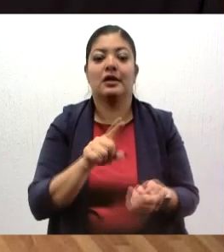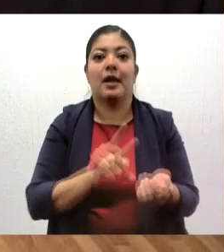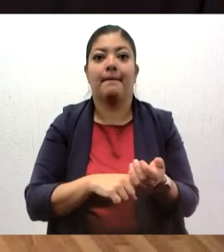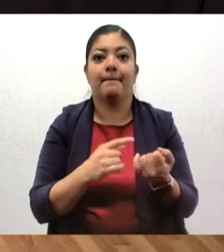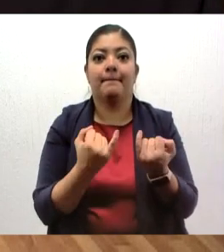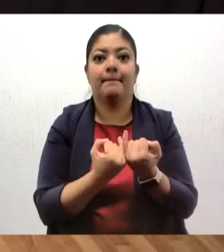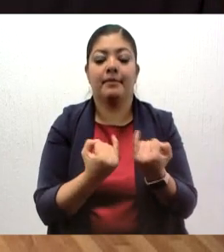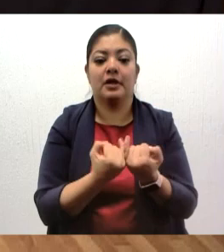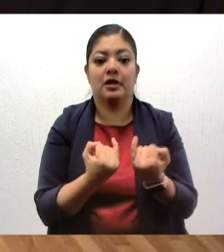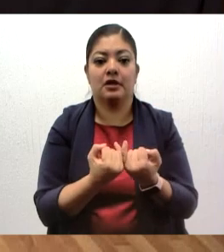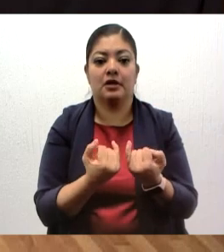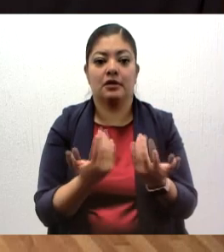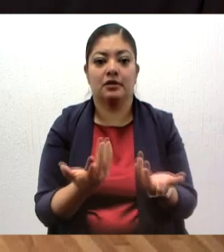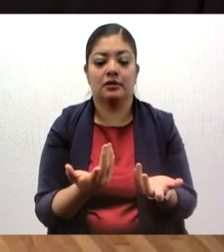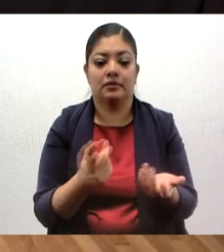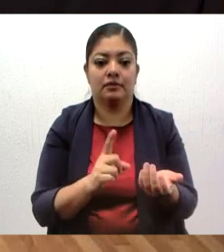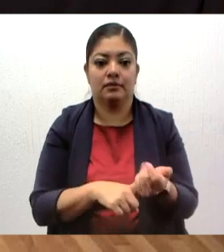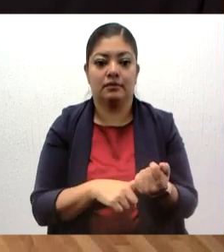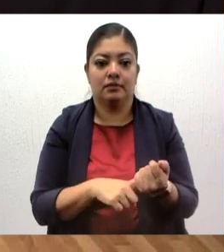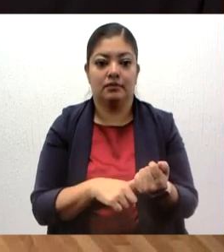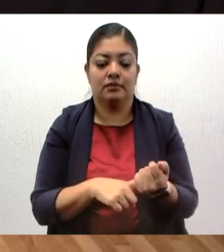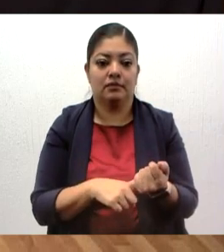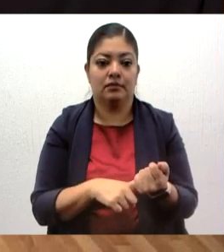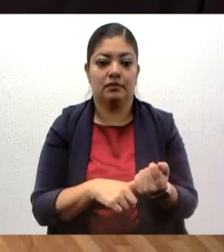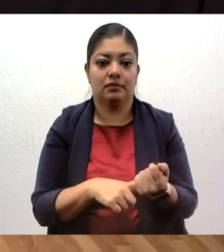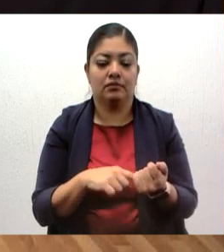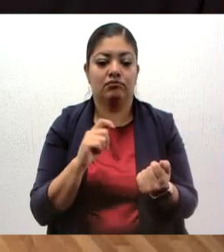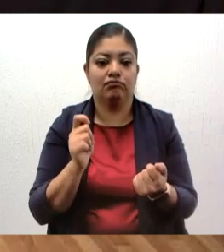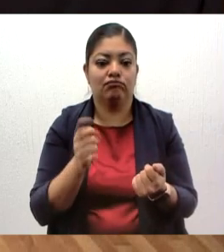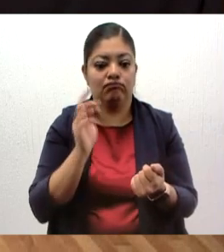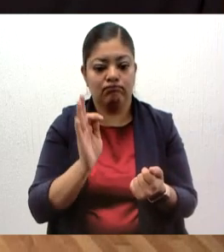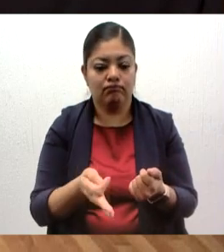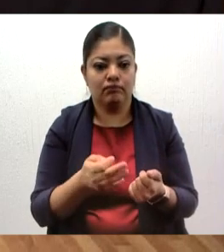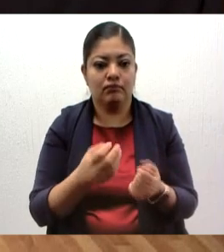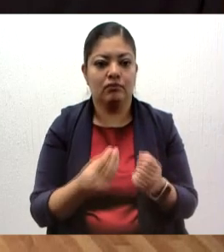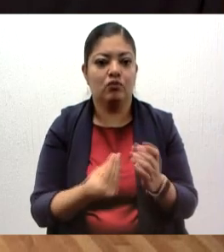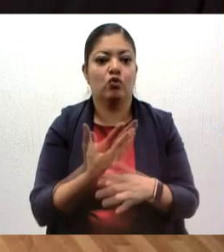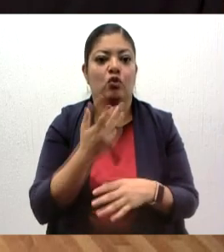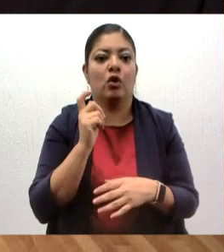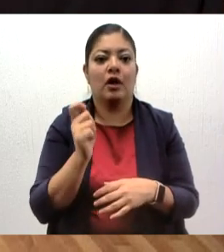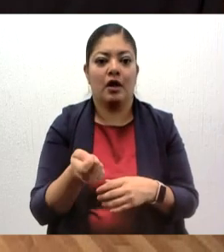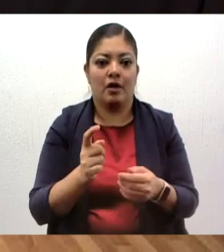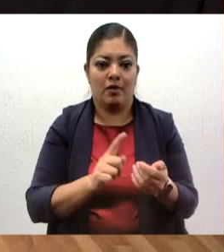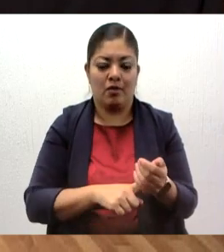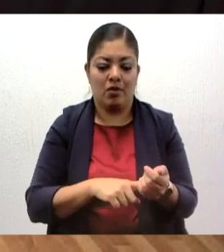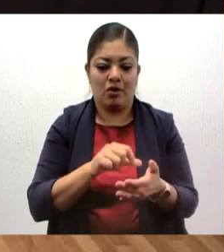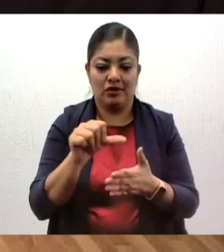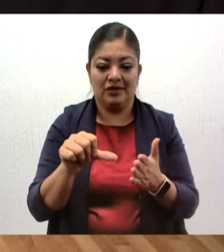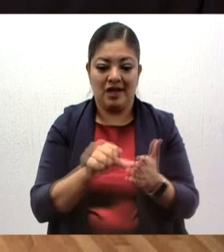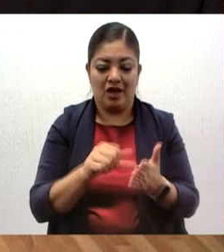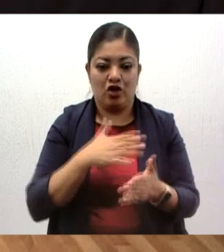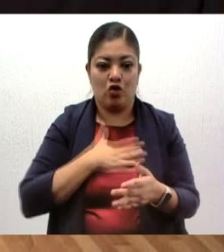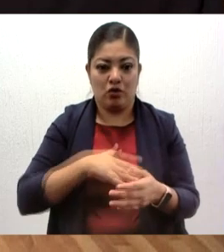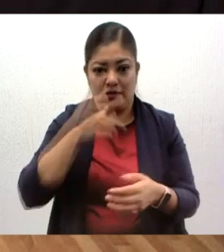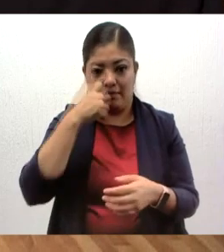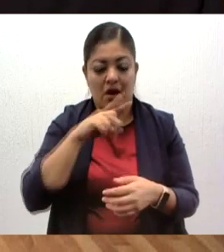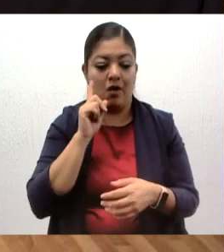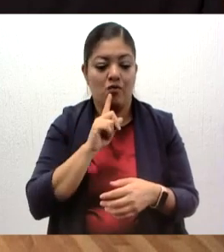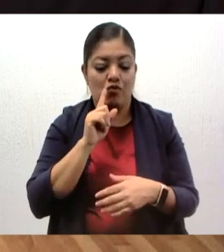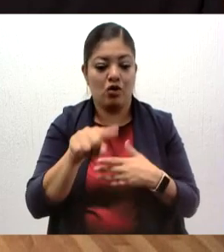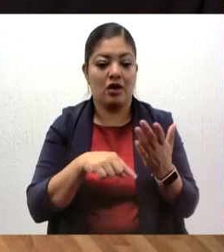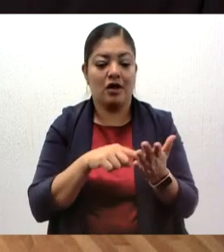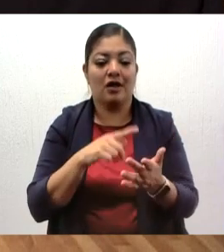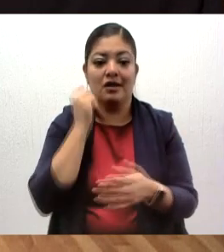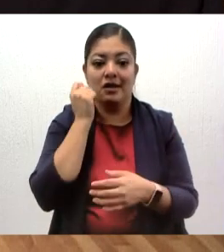También dada la apertura del nuevo Centro de Justicia para mujeres en Tlajomulco y la próxima